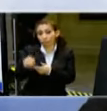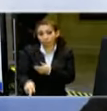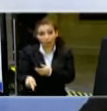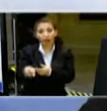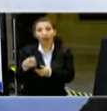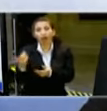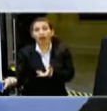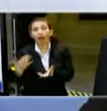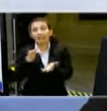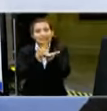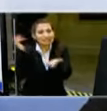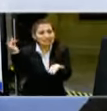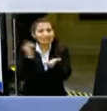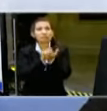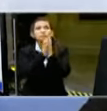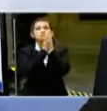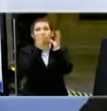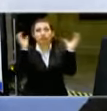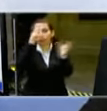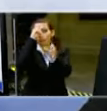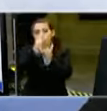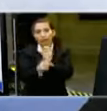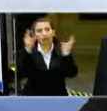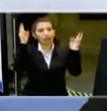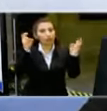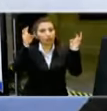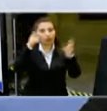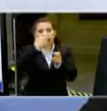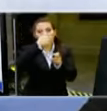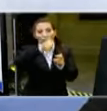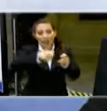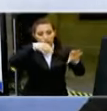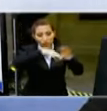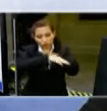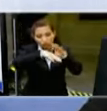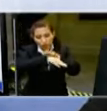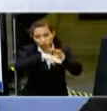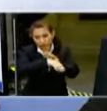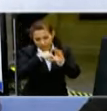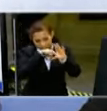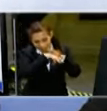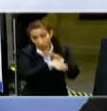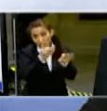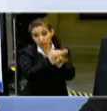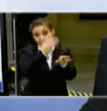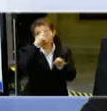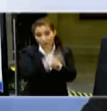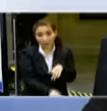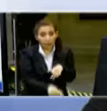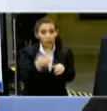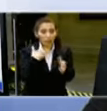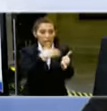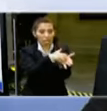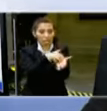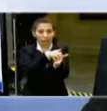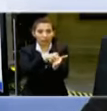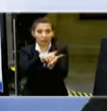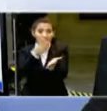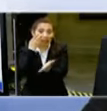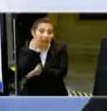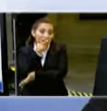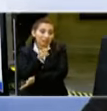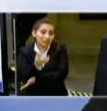digamos, agradecido enormemente a México el tema del gasoducto, y es un tema que en este momento en México por los recortes está en